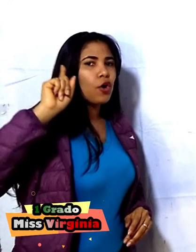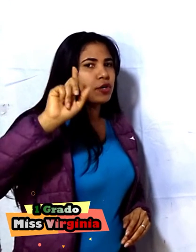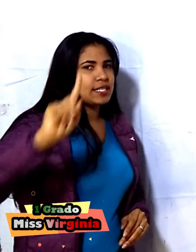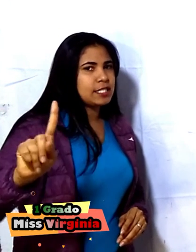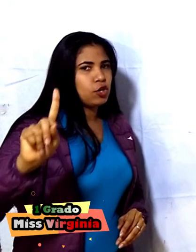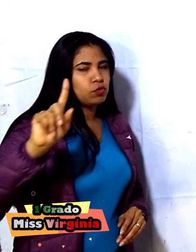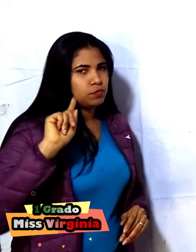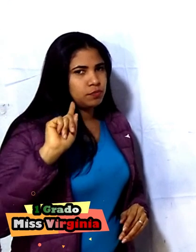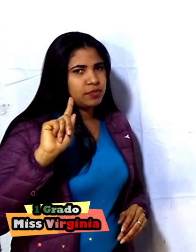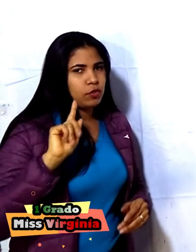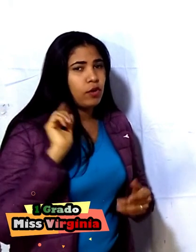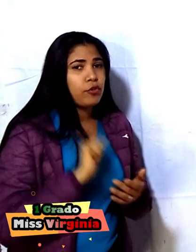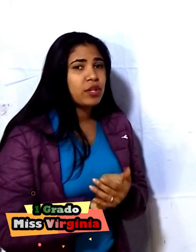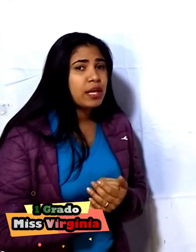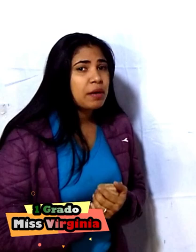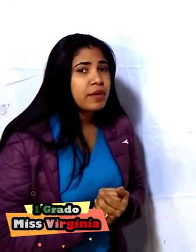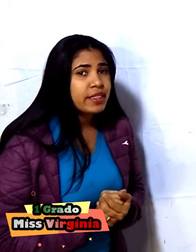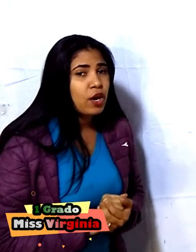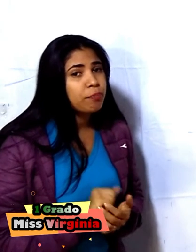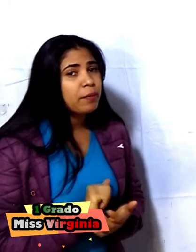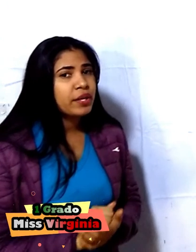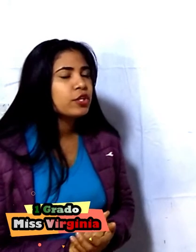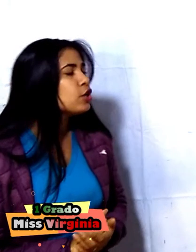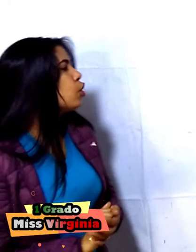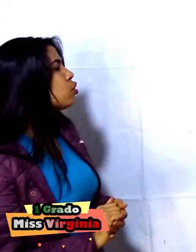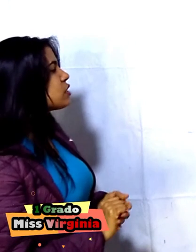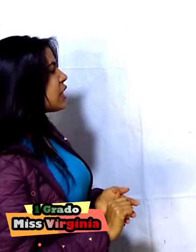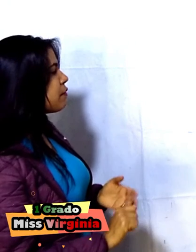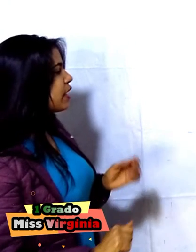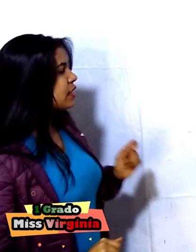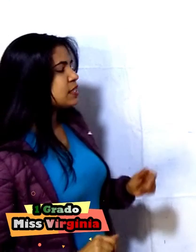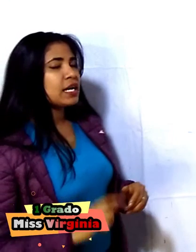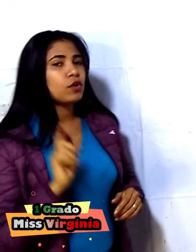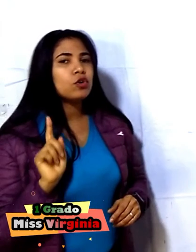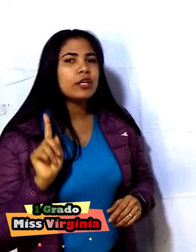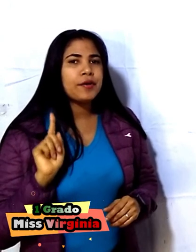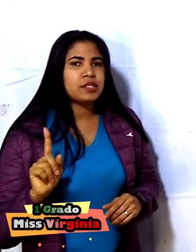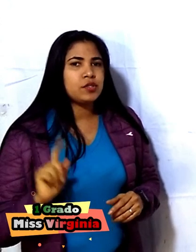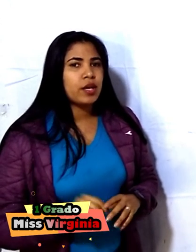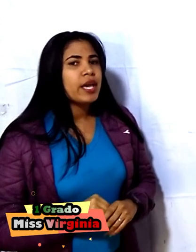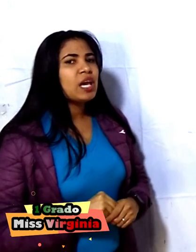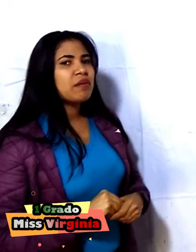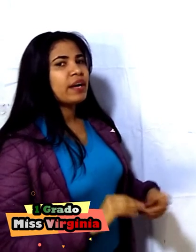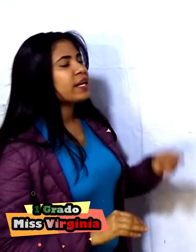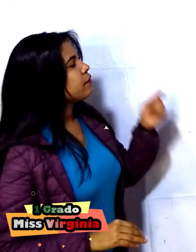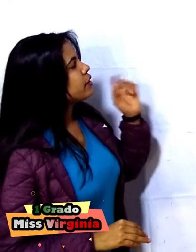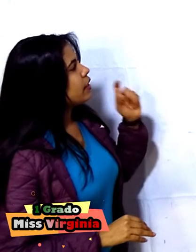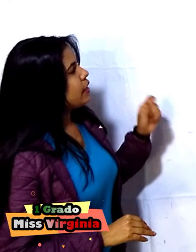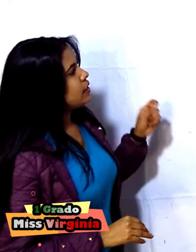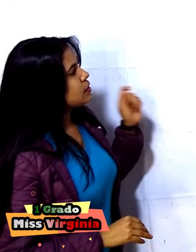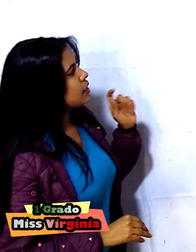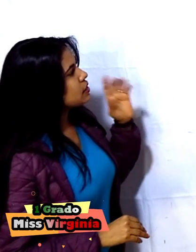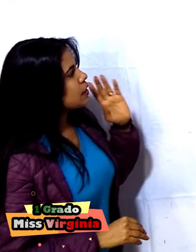una oración. Con ayuda de mamita o papito, ustedes me van a realizar una oración y me van a